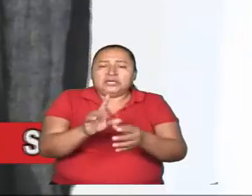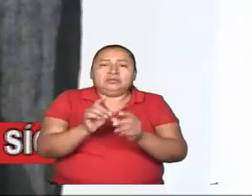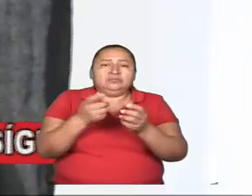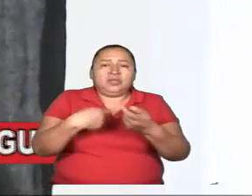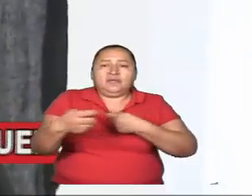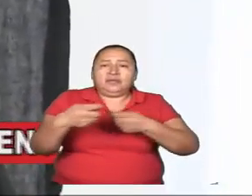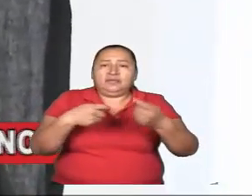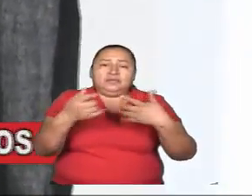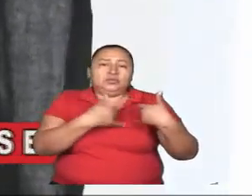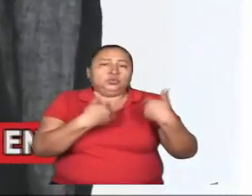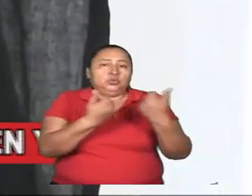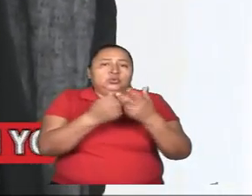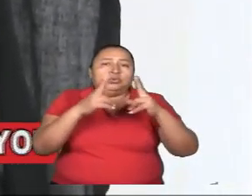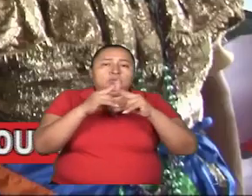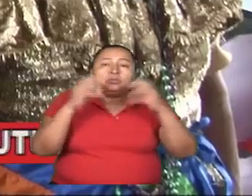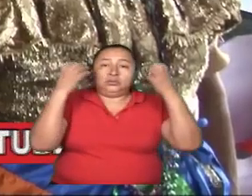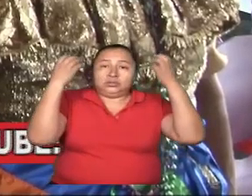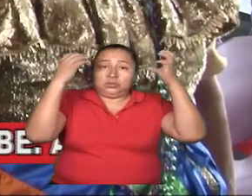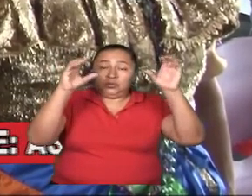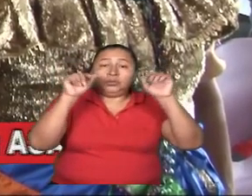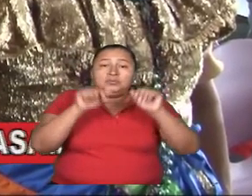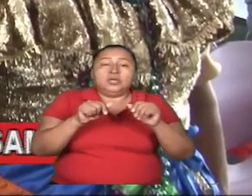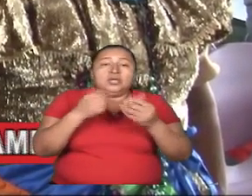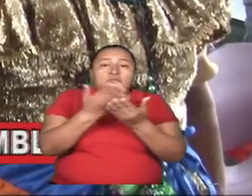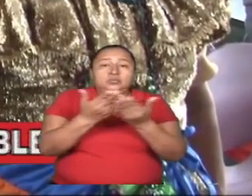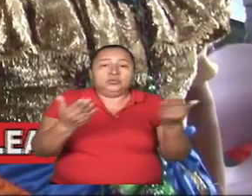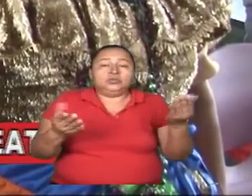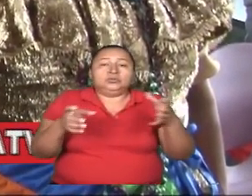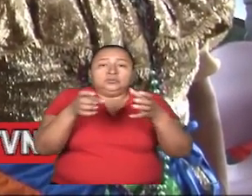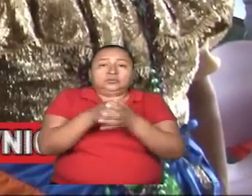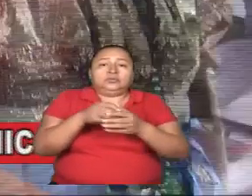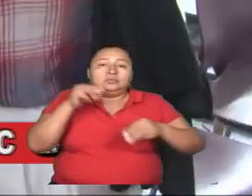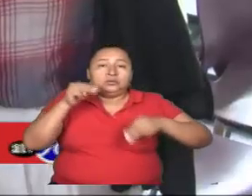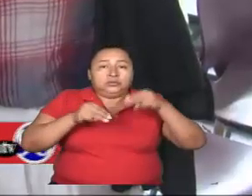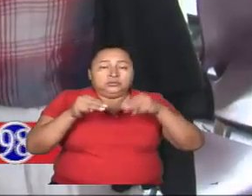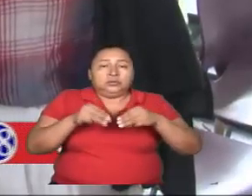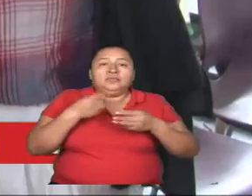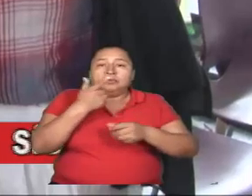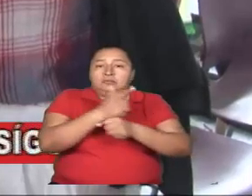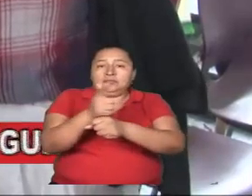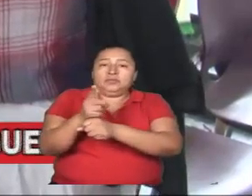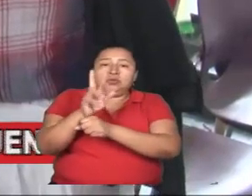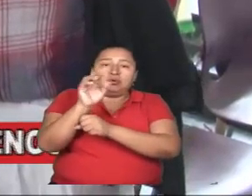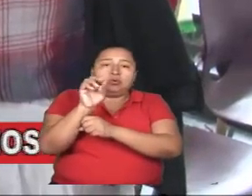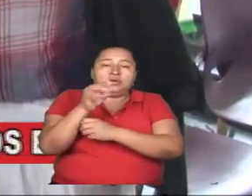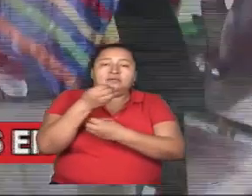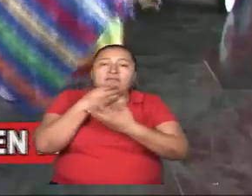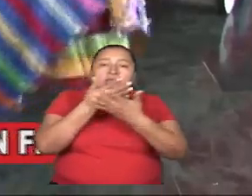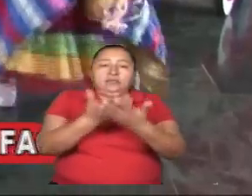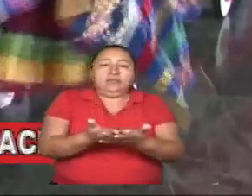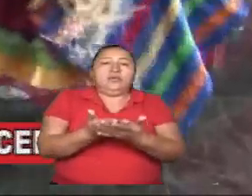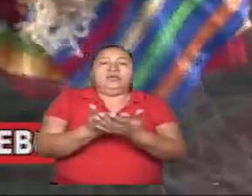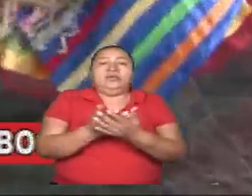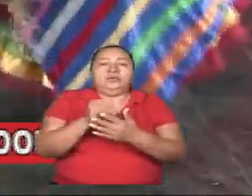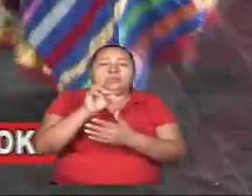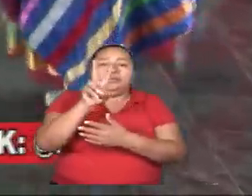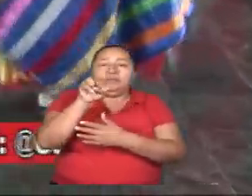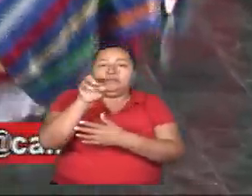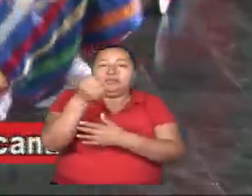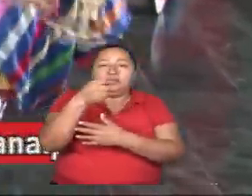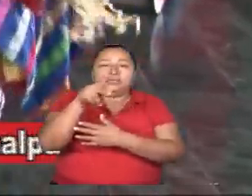en el Instituto Nicaragüense de Cultura y en el Museo Comunitario de Monimbó. Con imágenes de Ronald Ruiz para el canal parlamentario, les